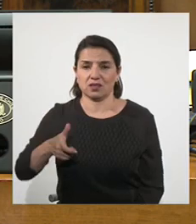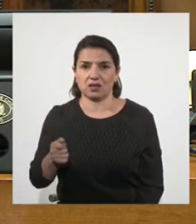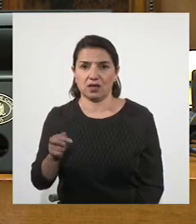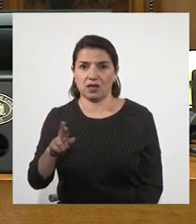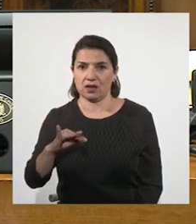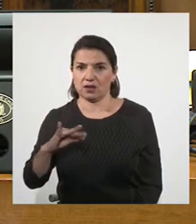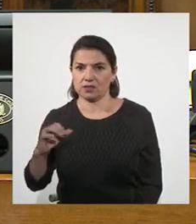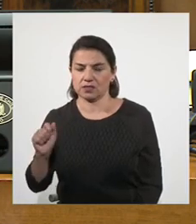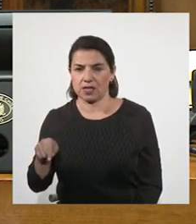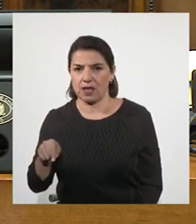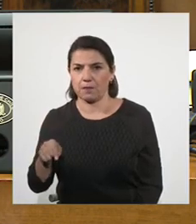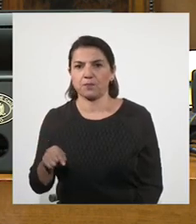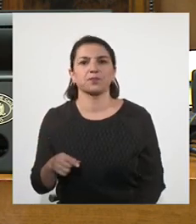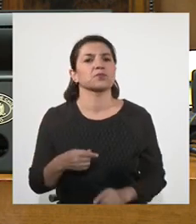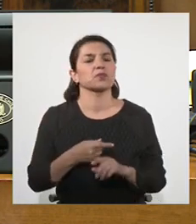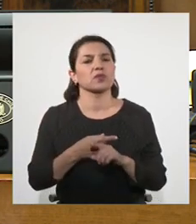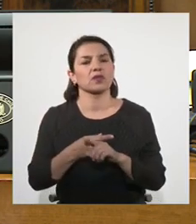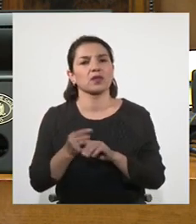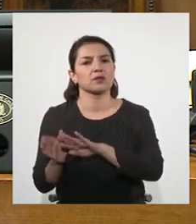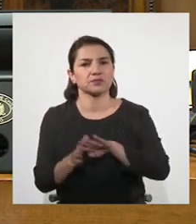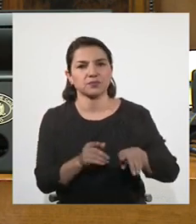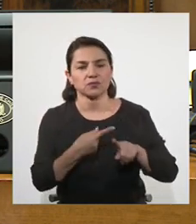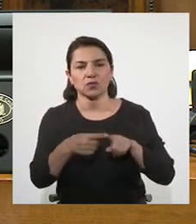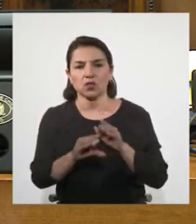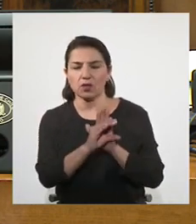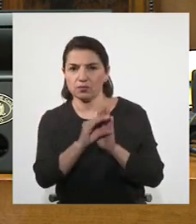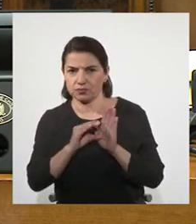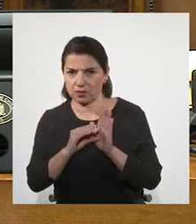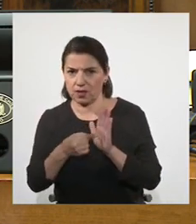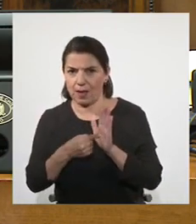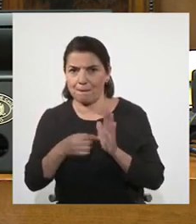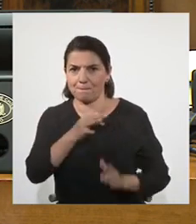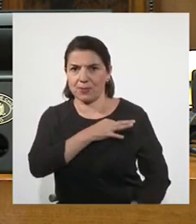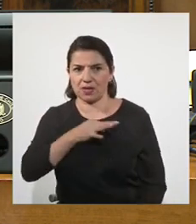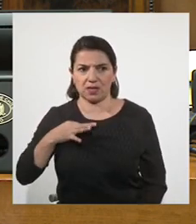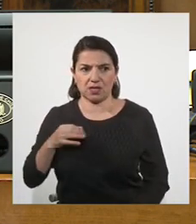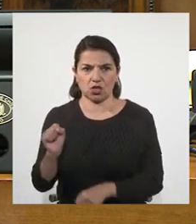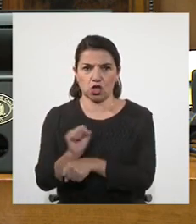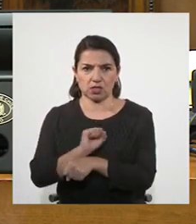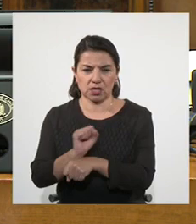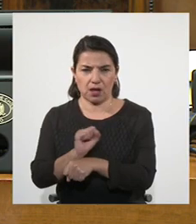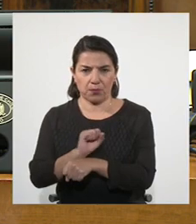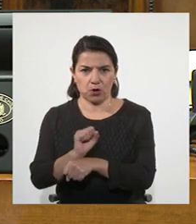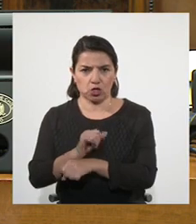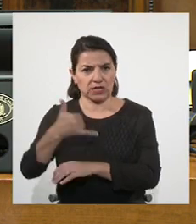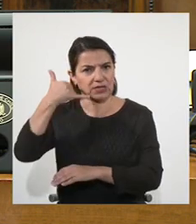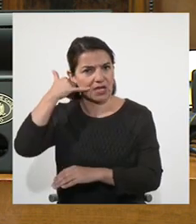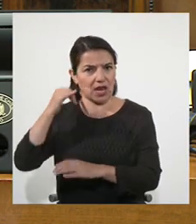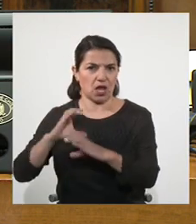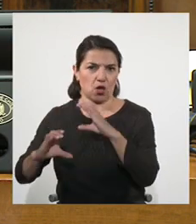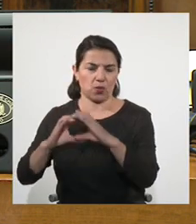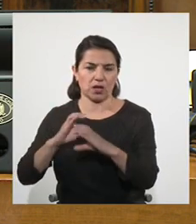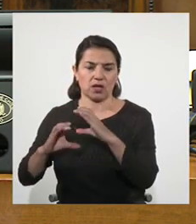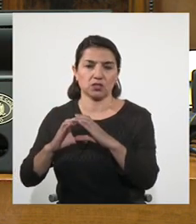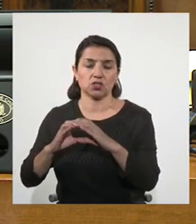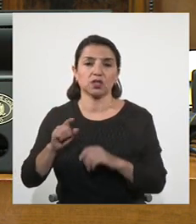partida del Ministerio de Transporte y Telecomunicaciones. ¿Reglamento, senadora von Baer?